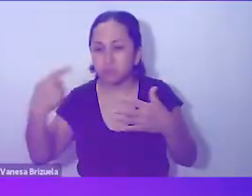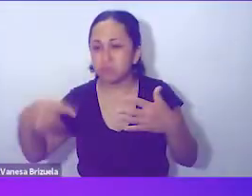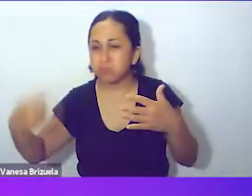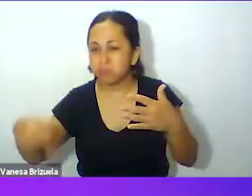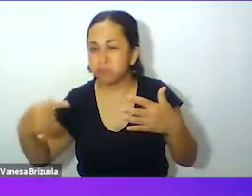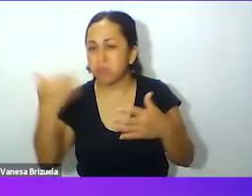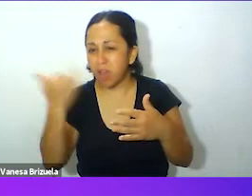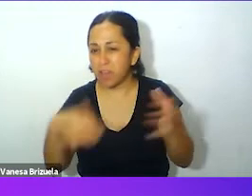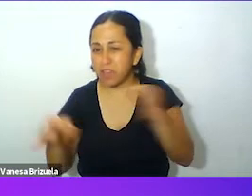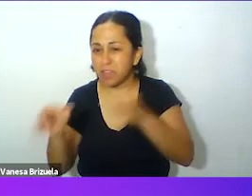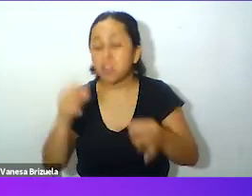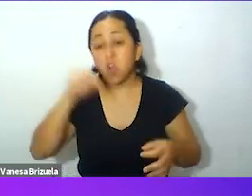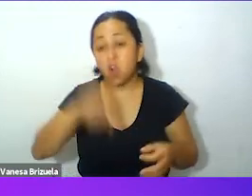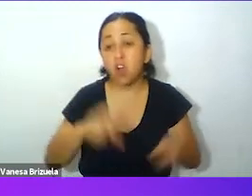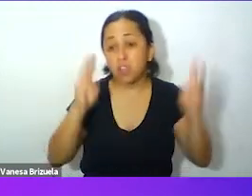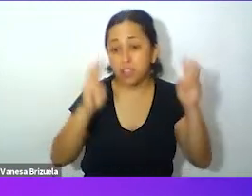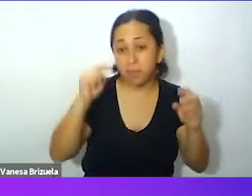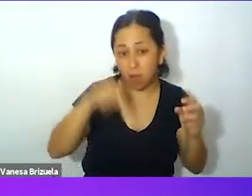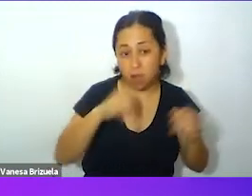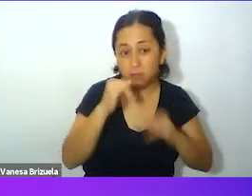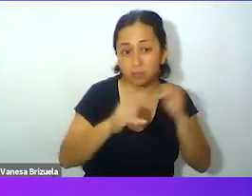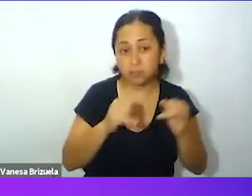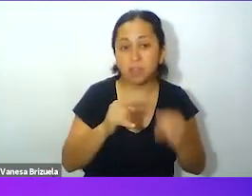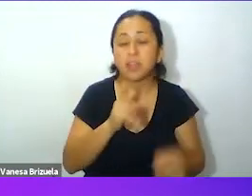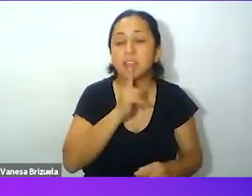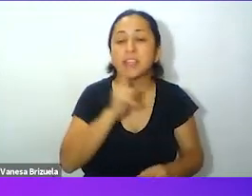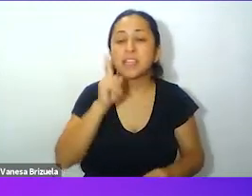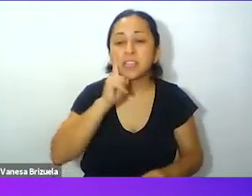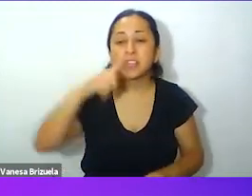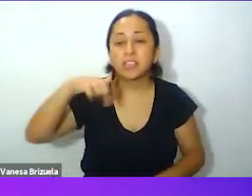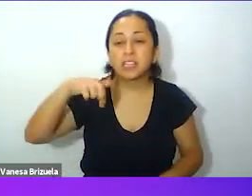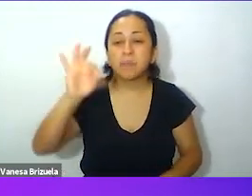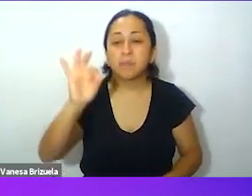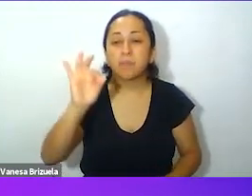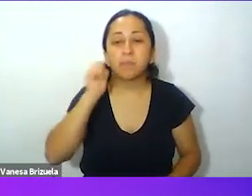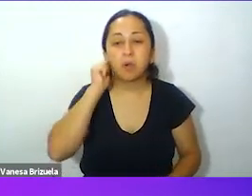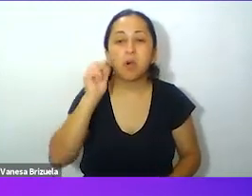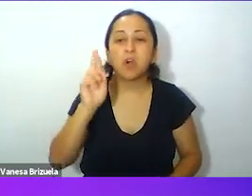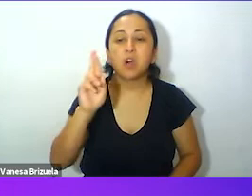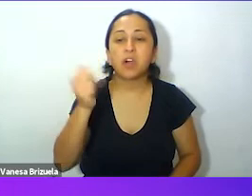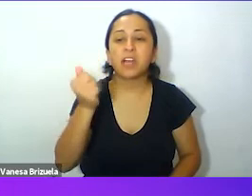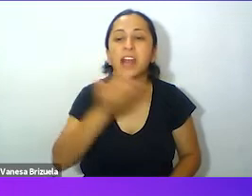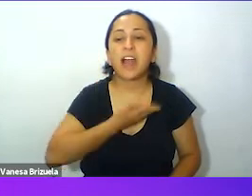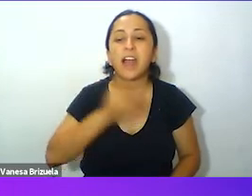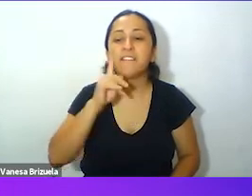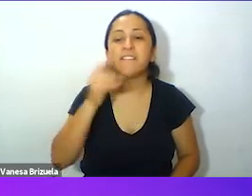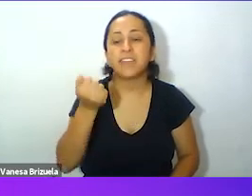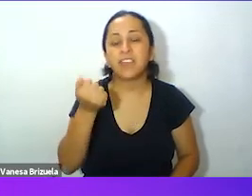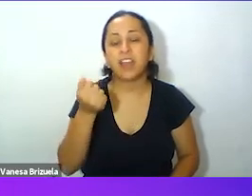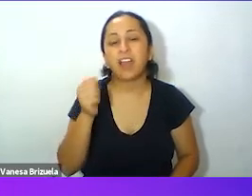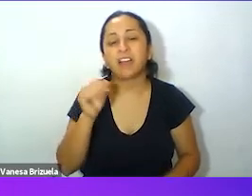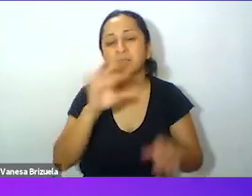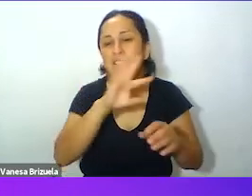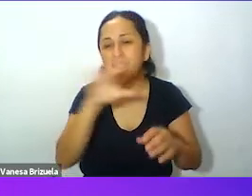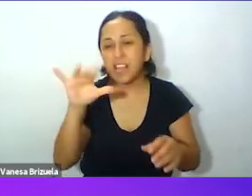hoy nos toca hablar de tipografía, que quizás las usamos todos los días, las vemos todo